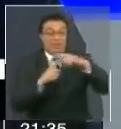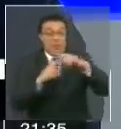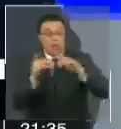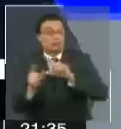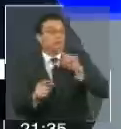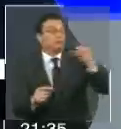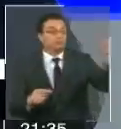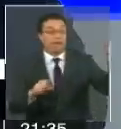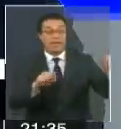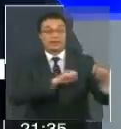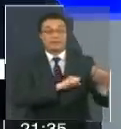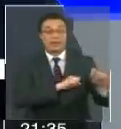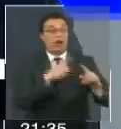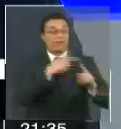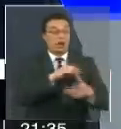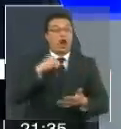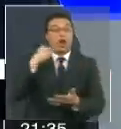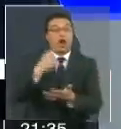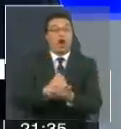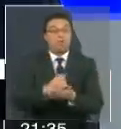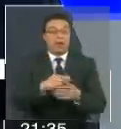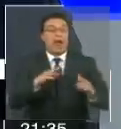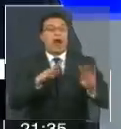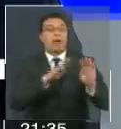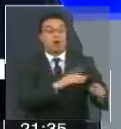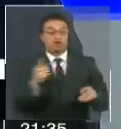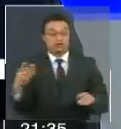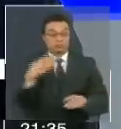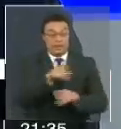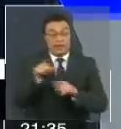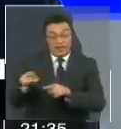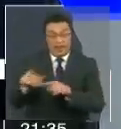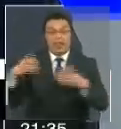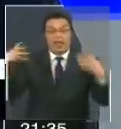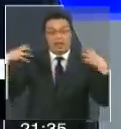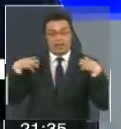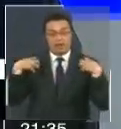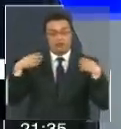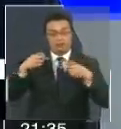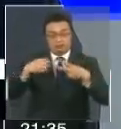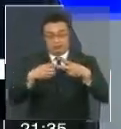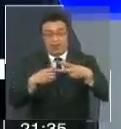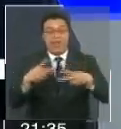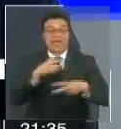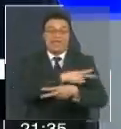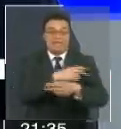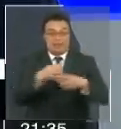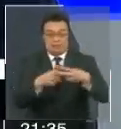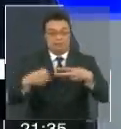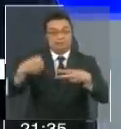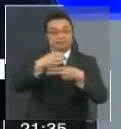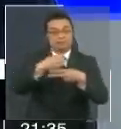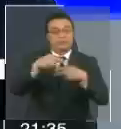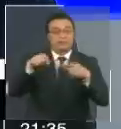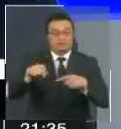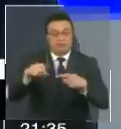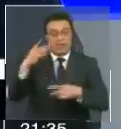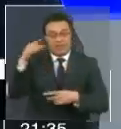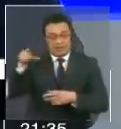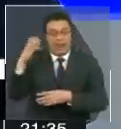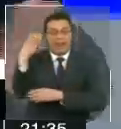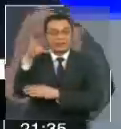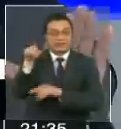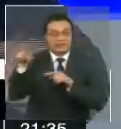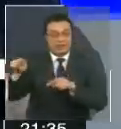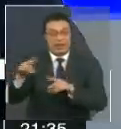viajado a Santiago para apoyar lo que era el golpe de Estado, y él queda entonces a cargo como jefe subrogante de esta sección segunda de inteligencia, que